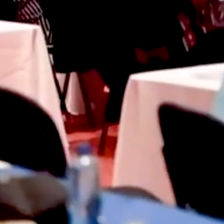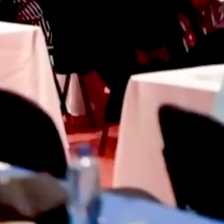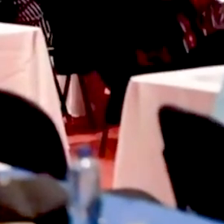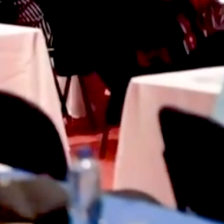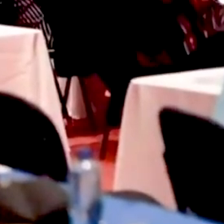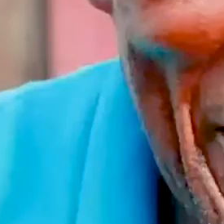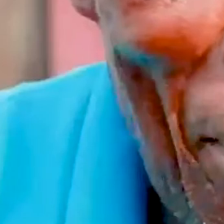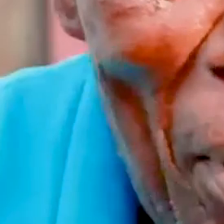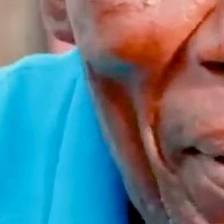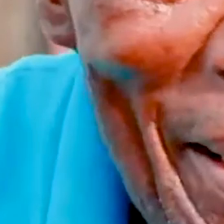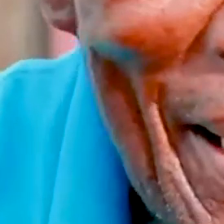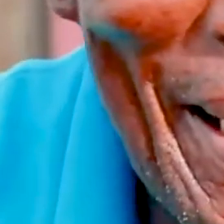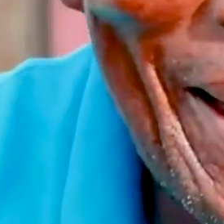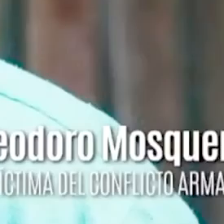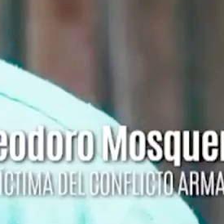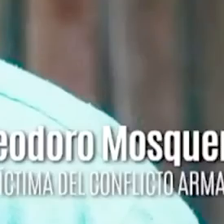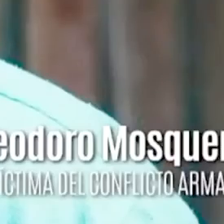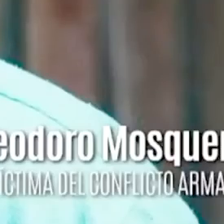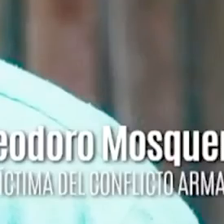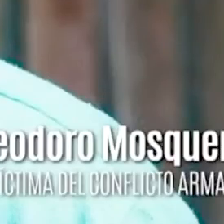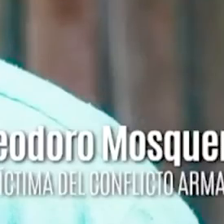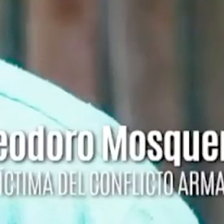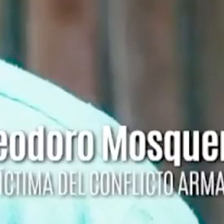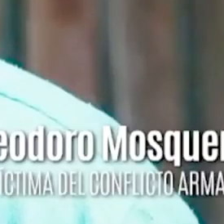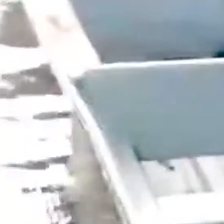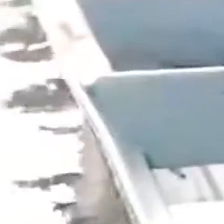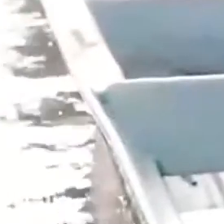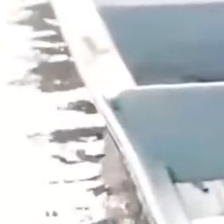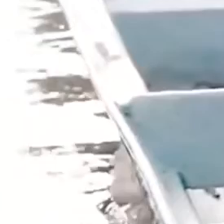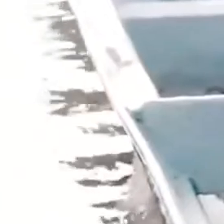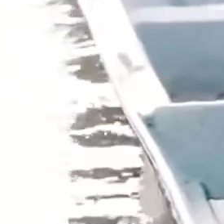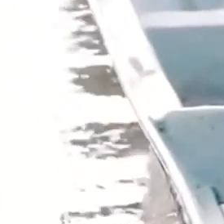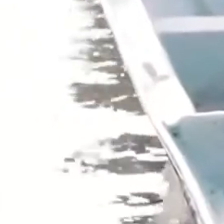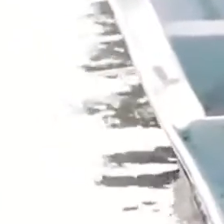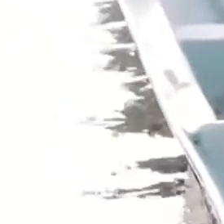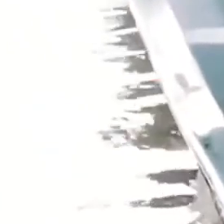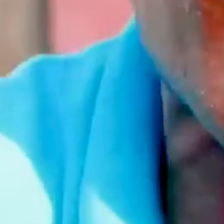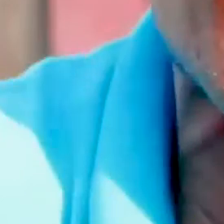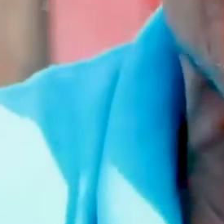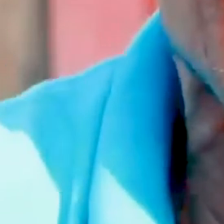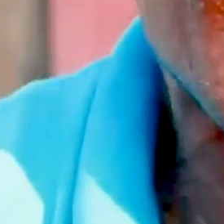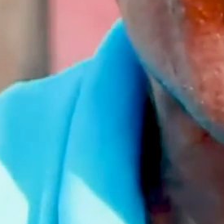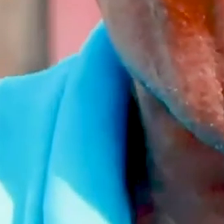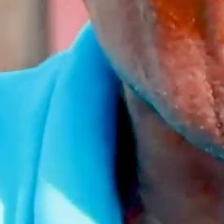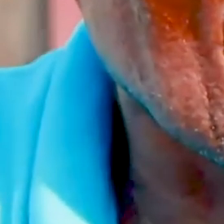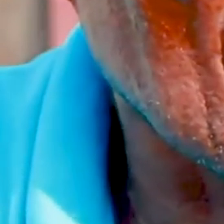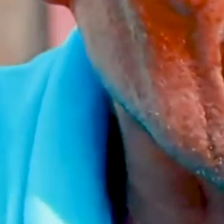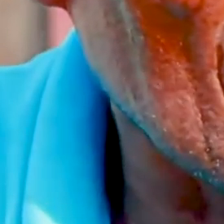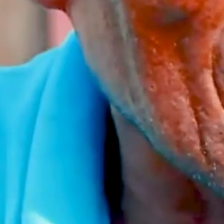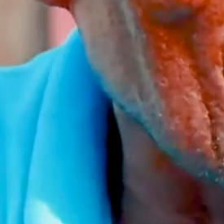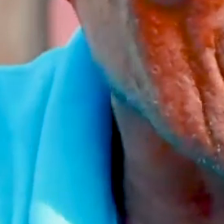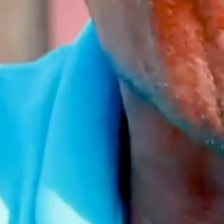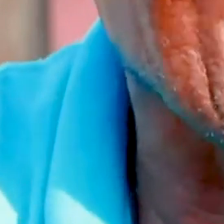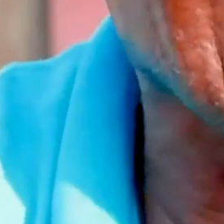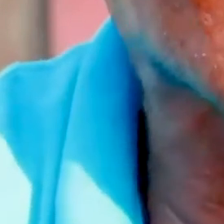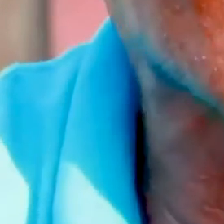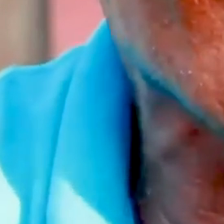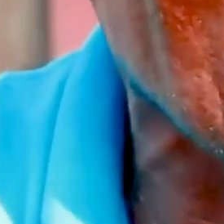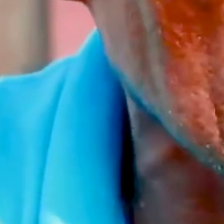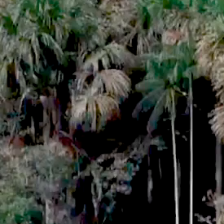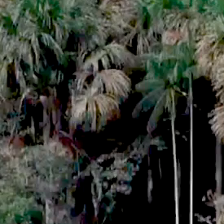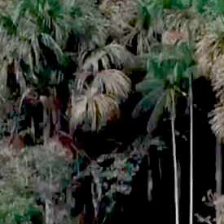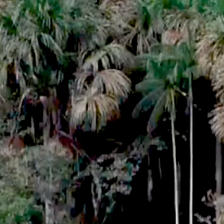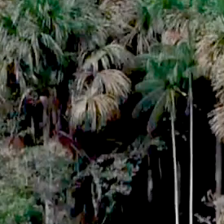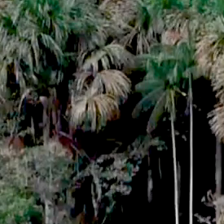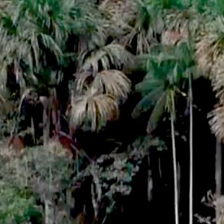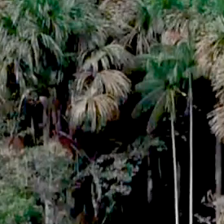la Procuraduría se mueva de que venga a ver las dificultades de nosotros, los que no tenemos